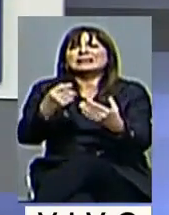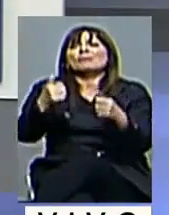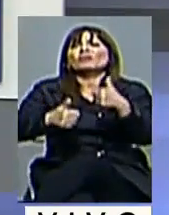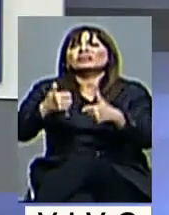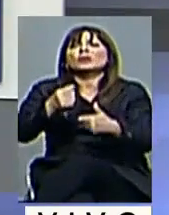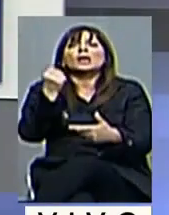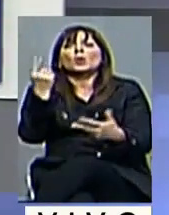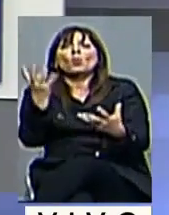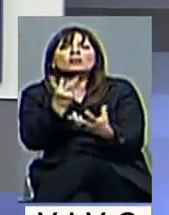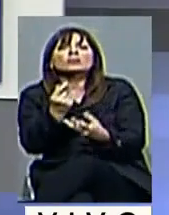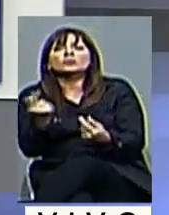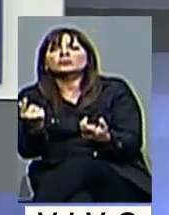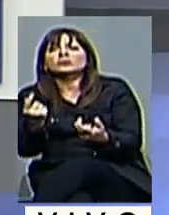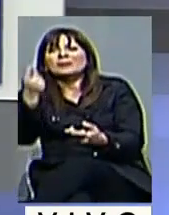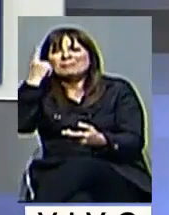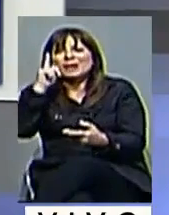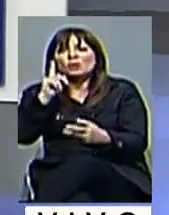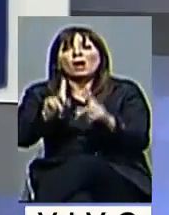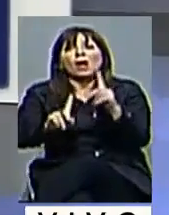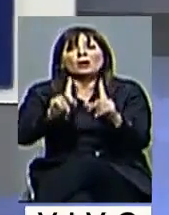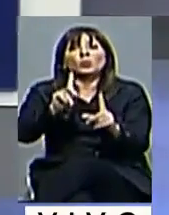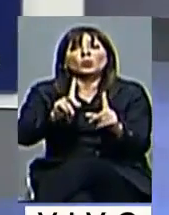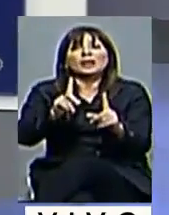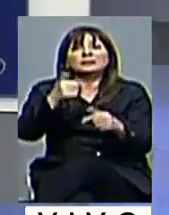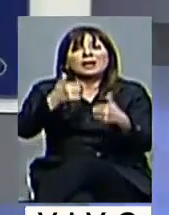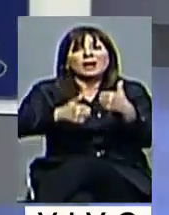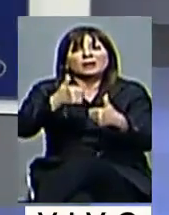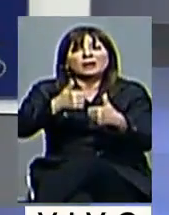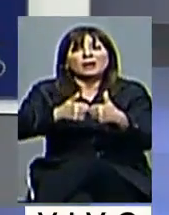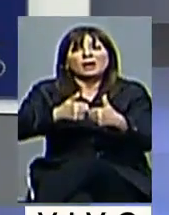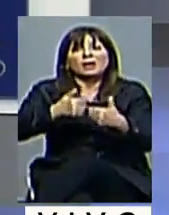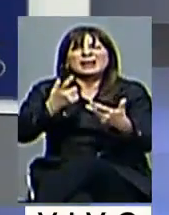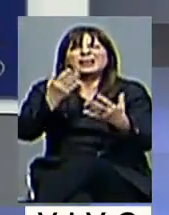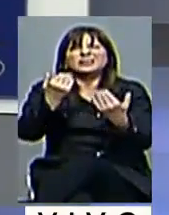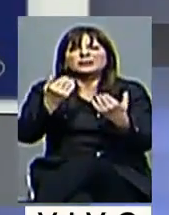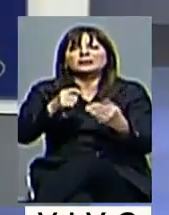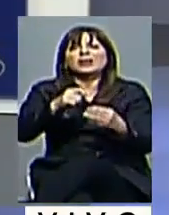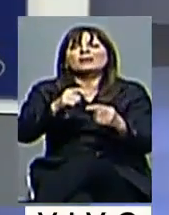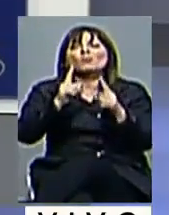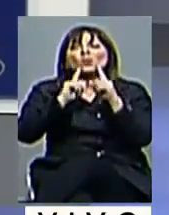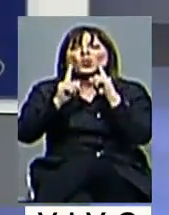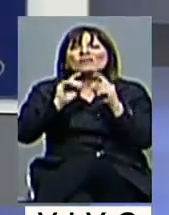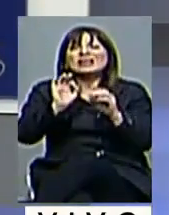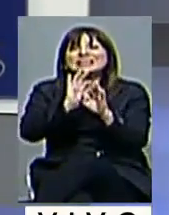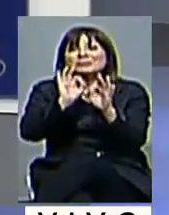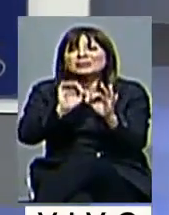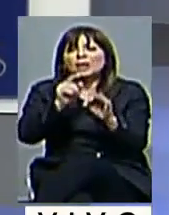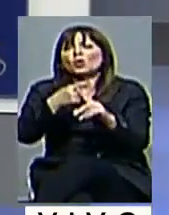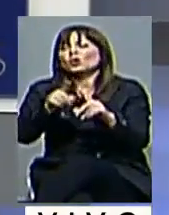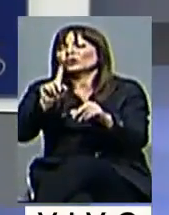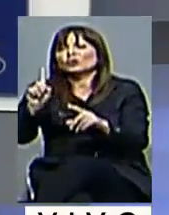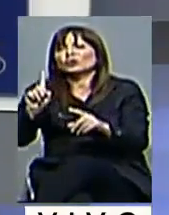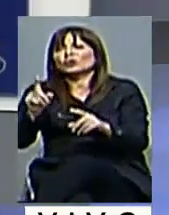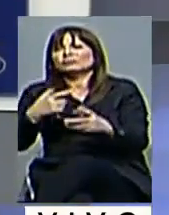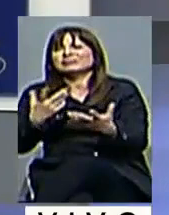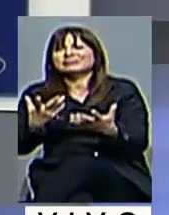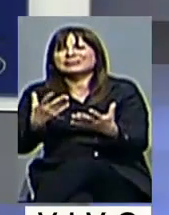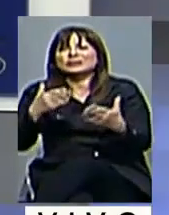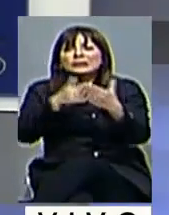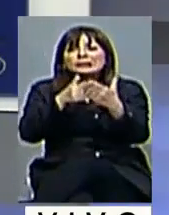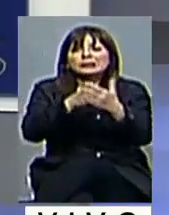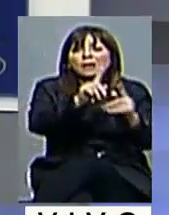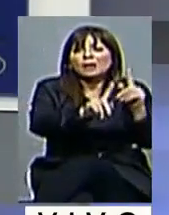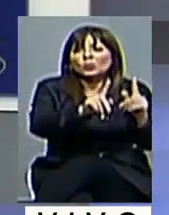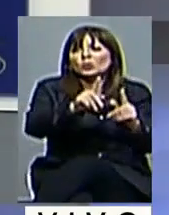hay carreras que necesitan un test de ingreso y otras que son de test abierto. Eso fomenta la participación de algunas y restringe las de otras. En Italia no